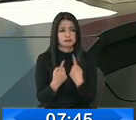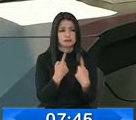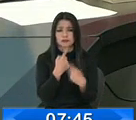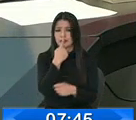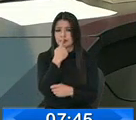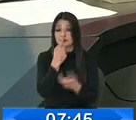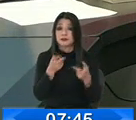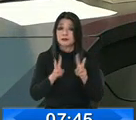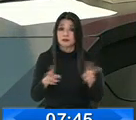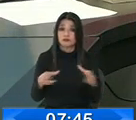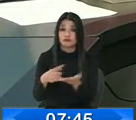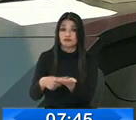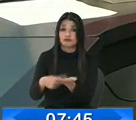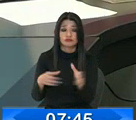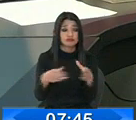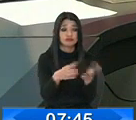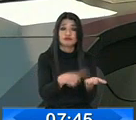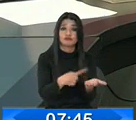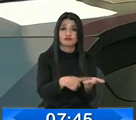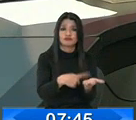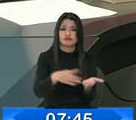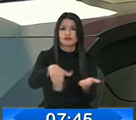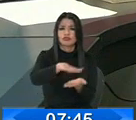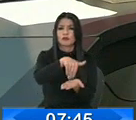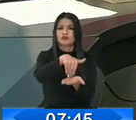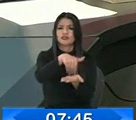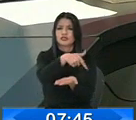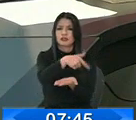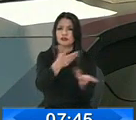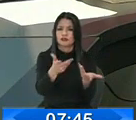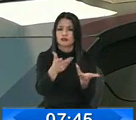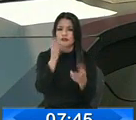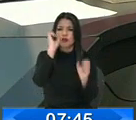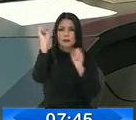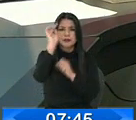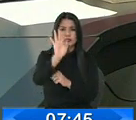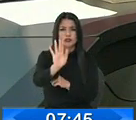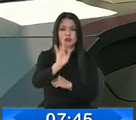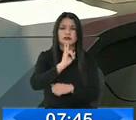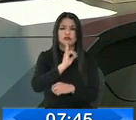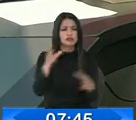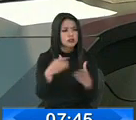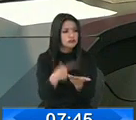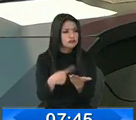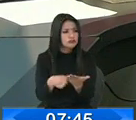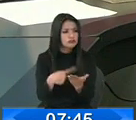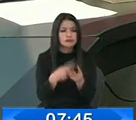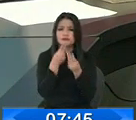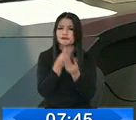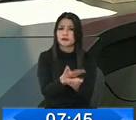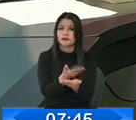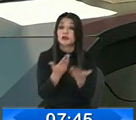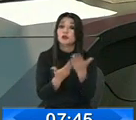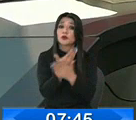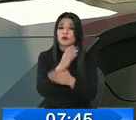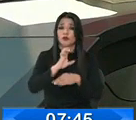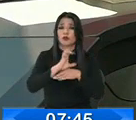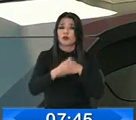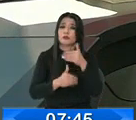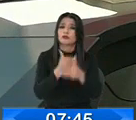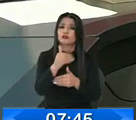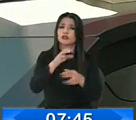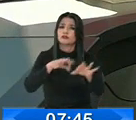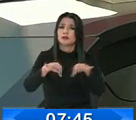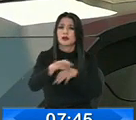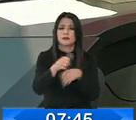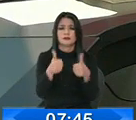hubo reuniones con centros de pensamiento que son formadores de opinión en Estados Unidos y hemos dado un mensaje de este nuevo Ecuador, de este proceso de transición